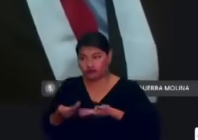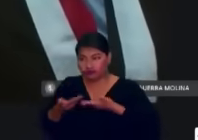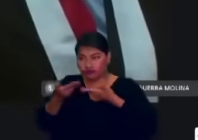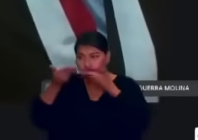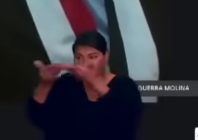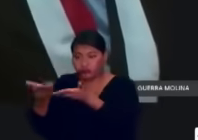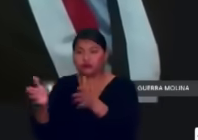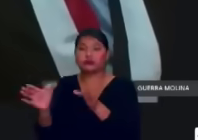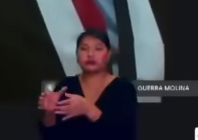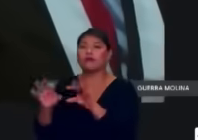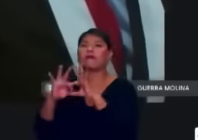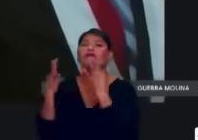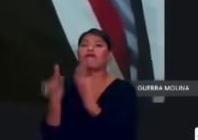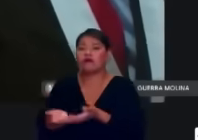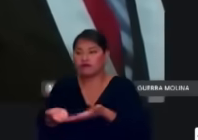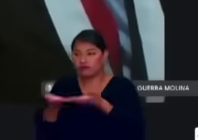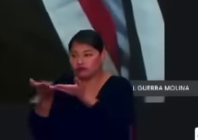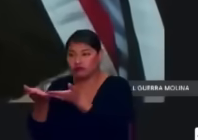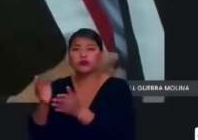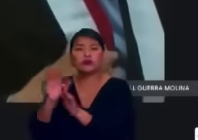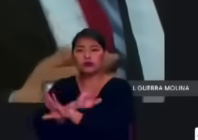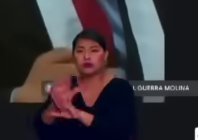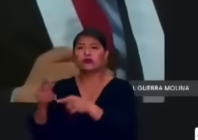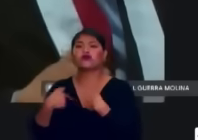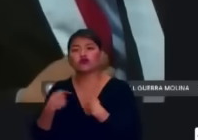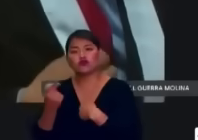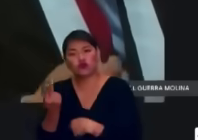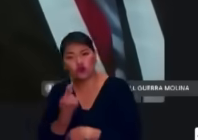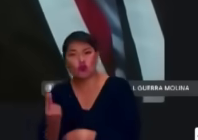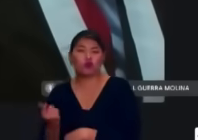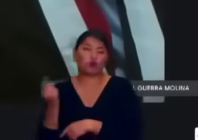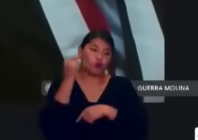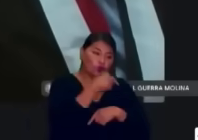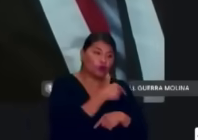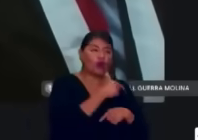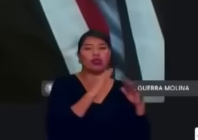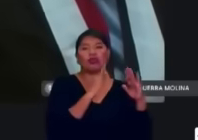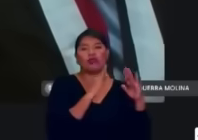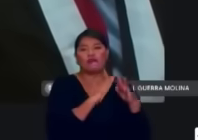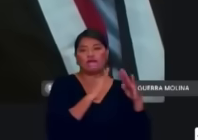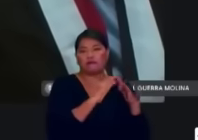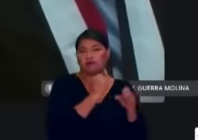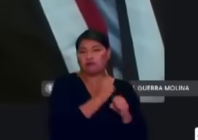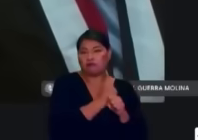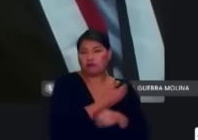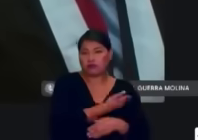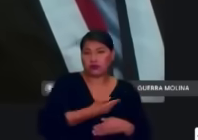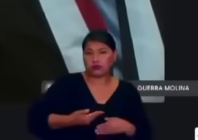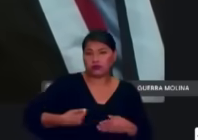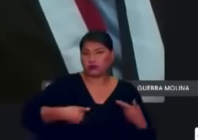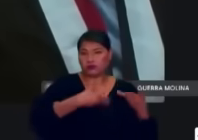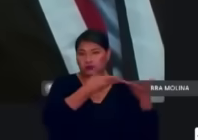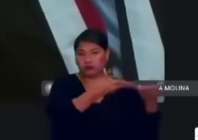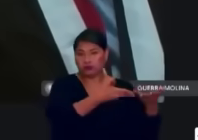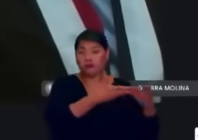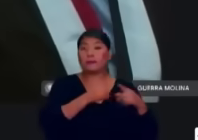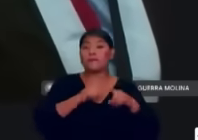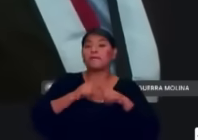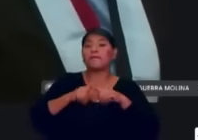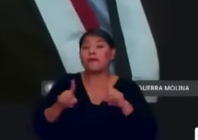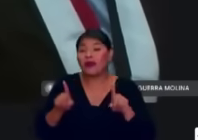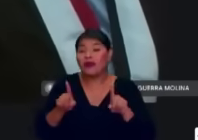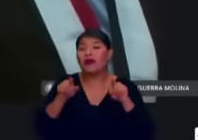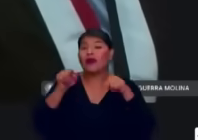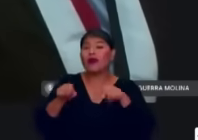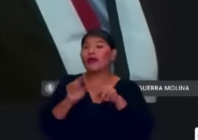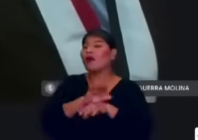recaudo y luego retornar pero sin embargo lejos de atender a otros problemas